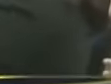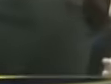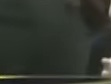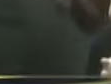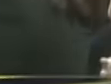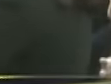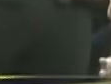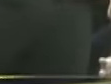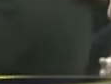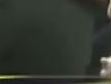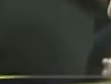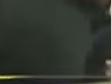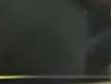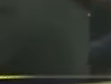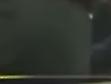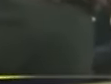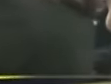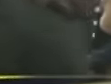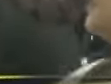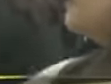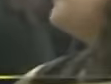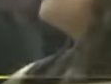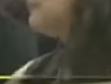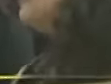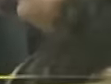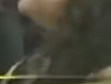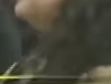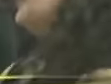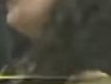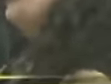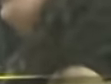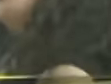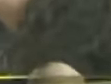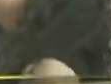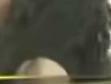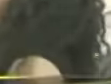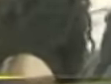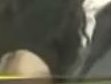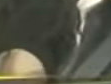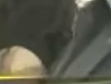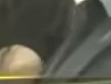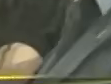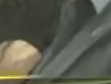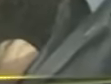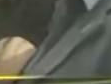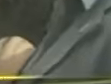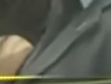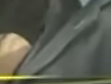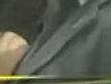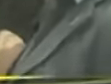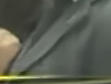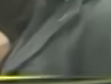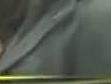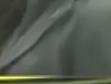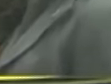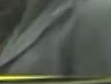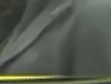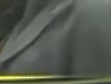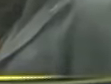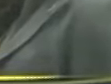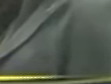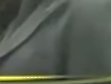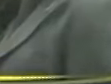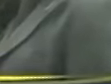Es ese compromiso con el país, enmarcado en cada una de esas tareas específicas que tiene que ver también con